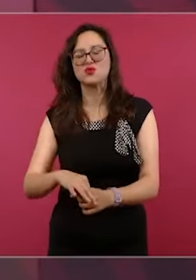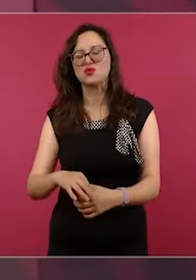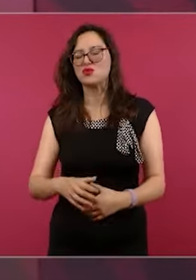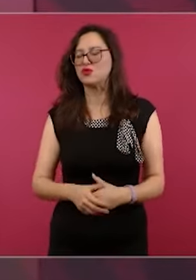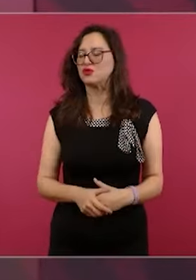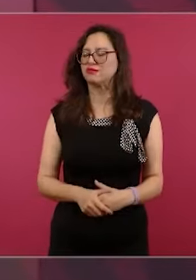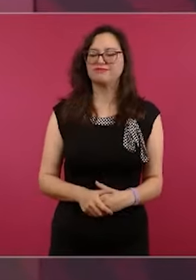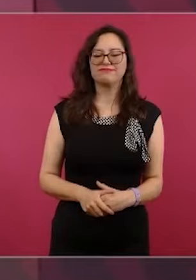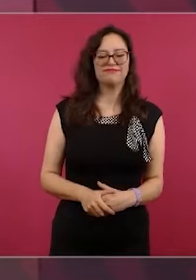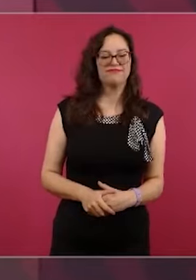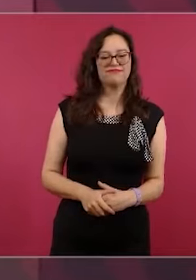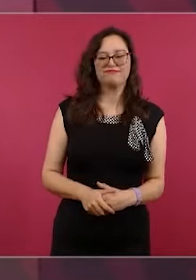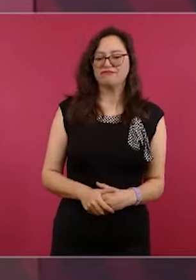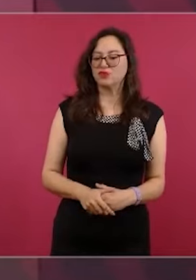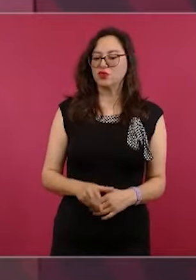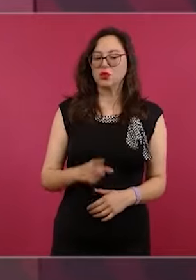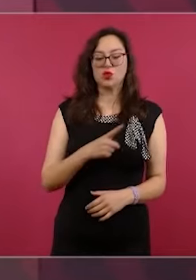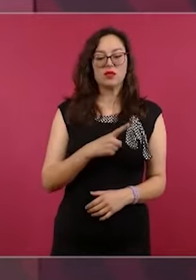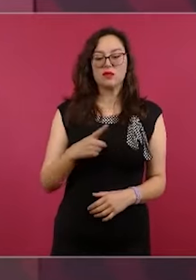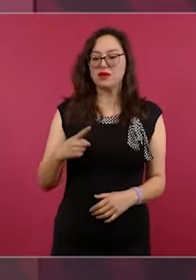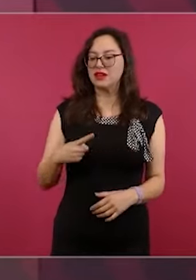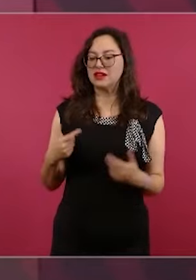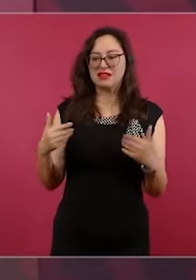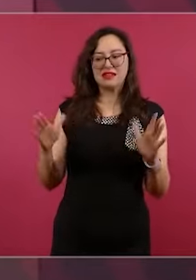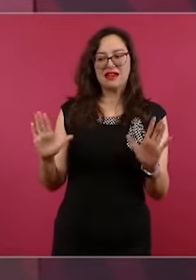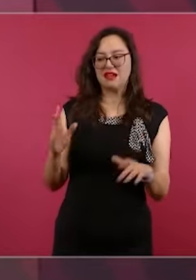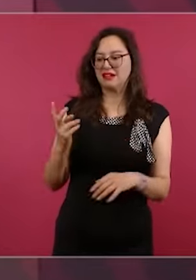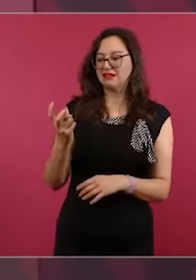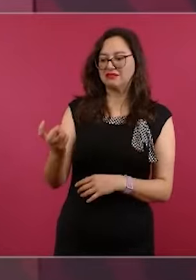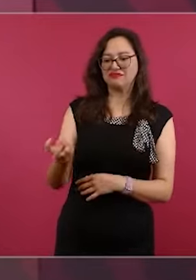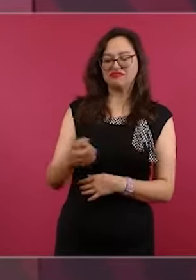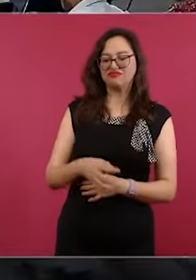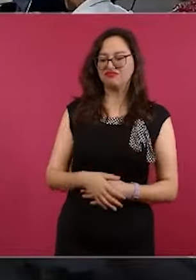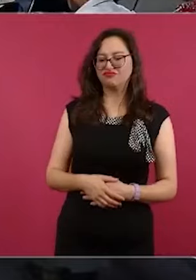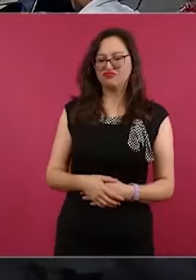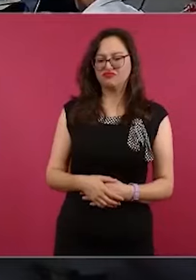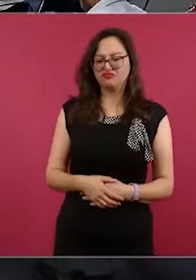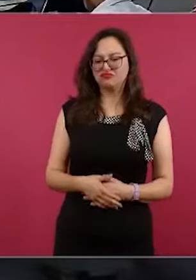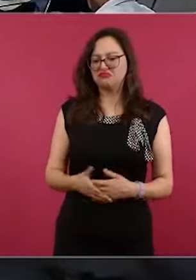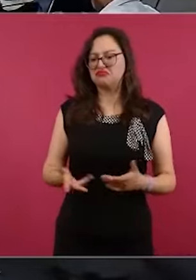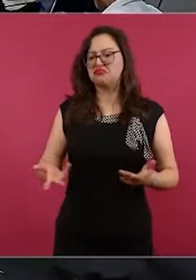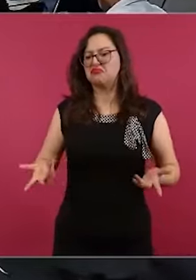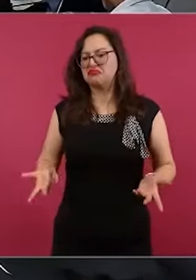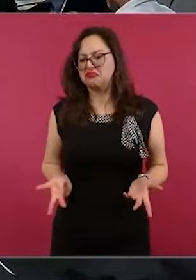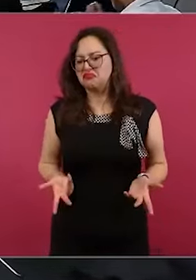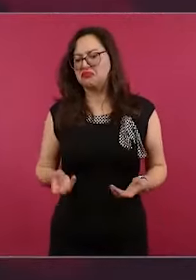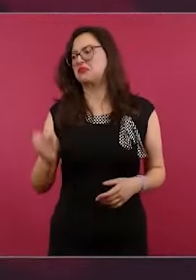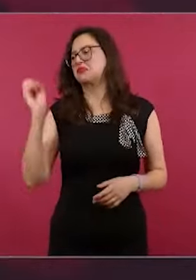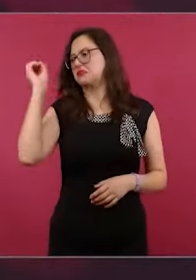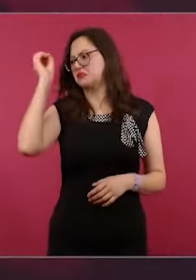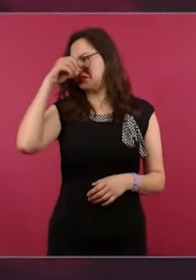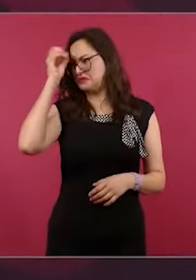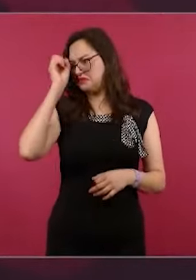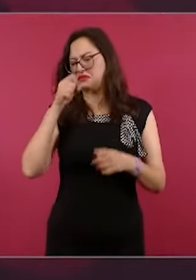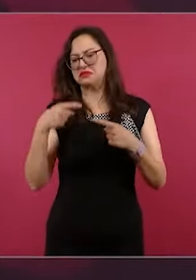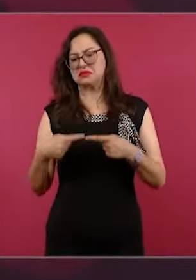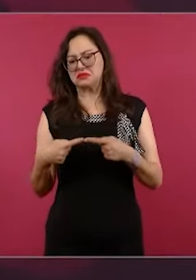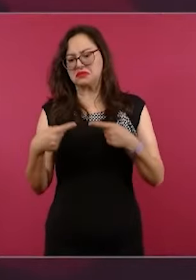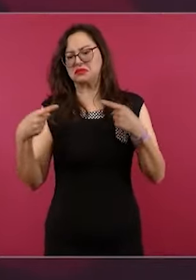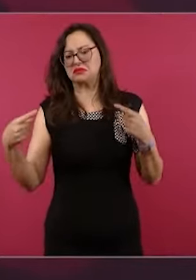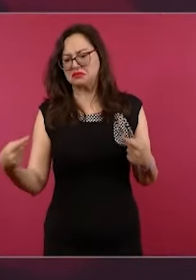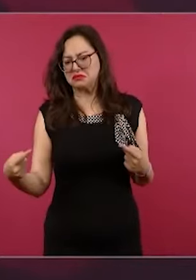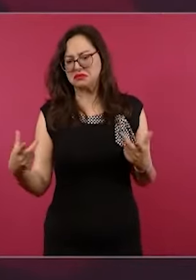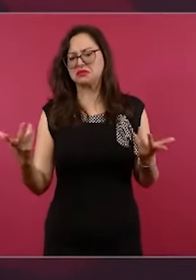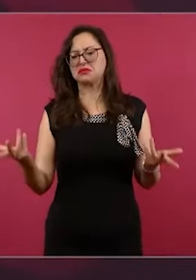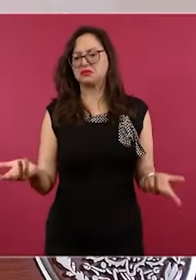por presuntamente vulnerar la autonomía e independencia del Poder Judicial de la Federación. En su conferencia mañanera de este lunes 15 de abril en Palacio